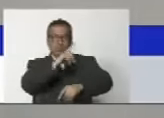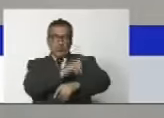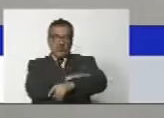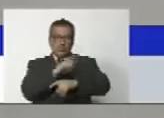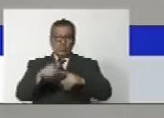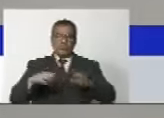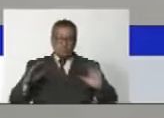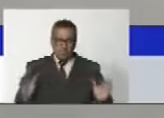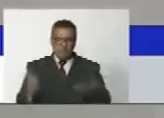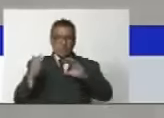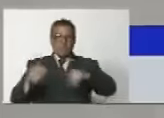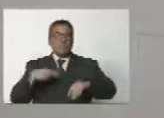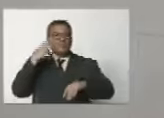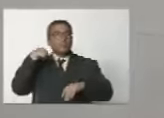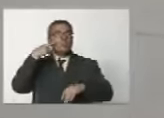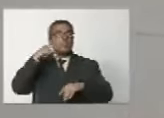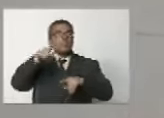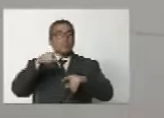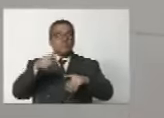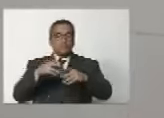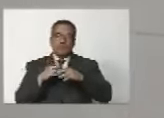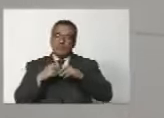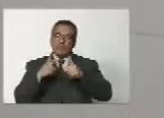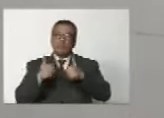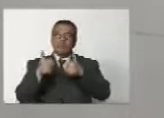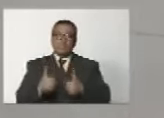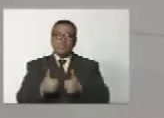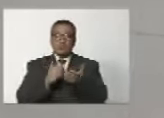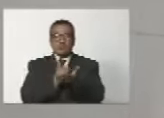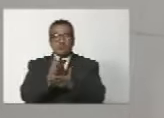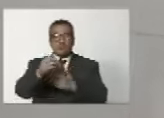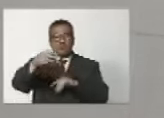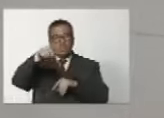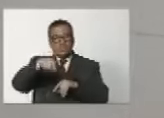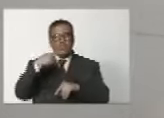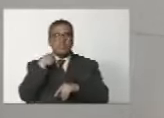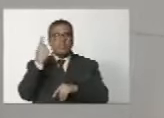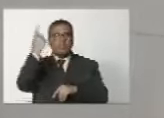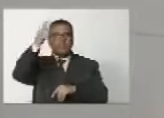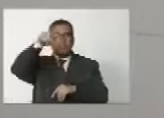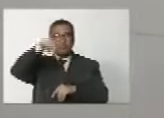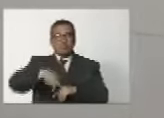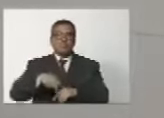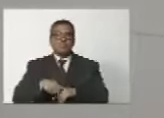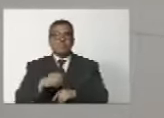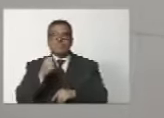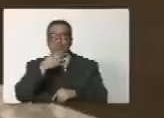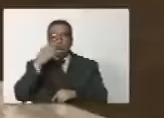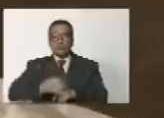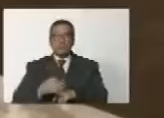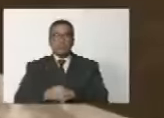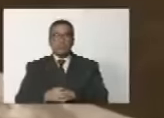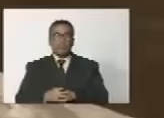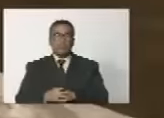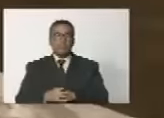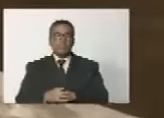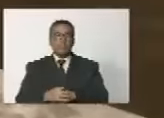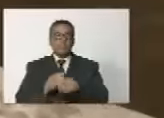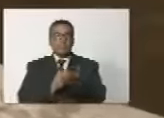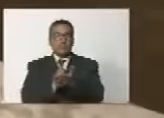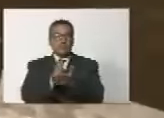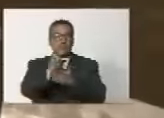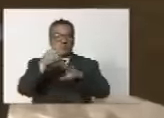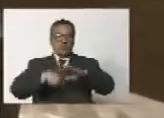y pa'lante negra, porque te vas a recuperar y vas a seguir siendo tan exitosa, tan maravillosa, y vas a